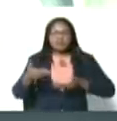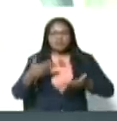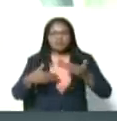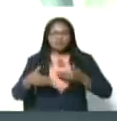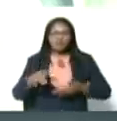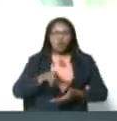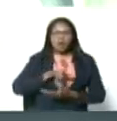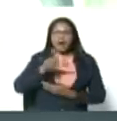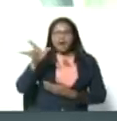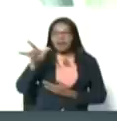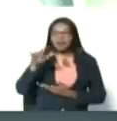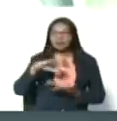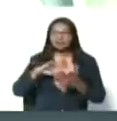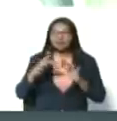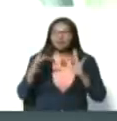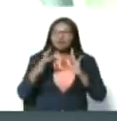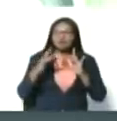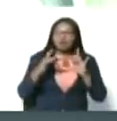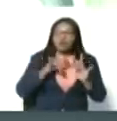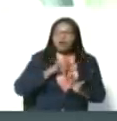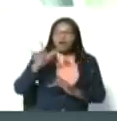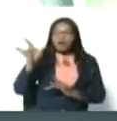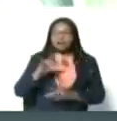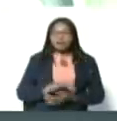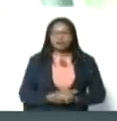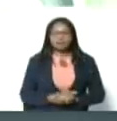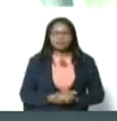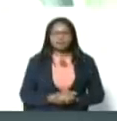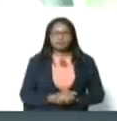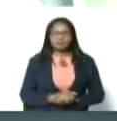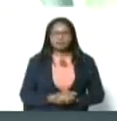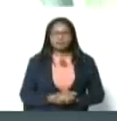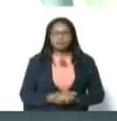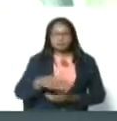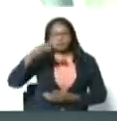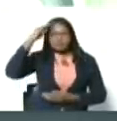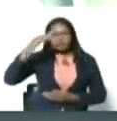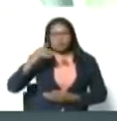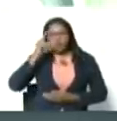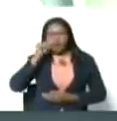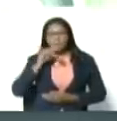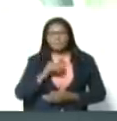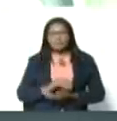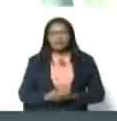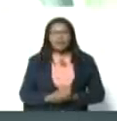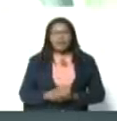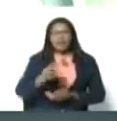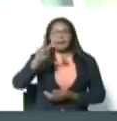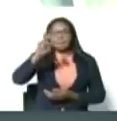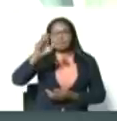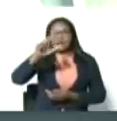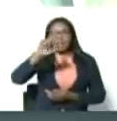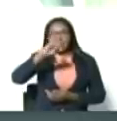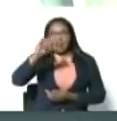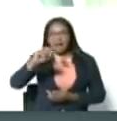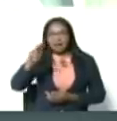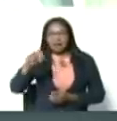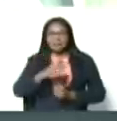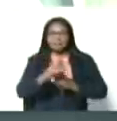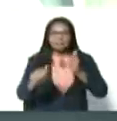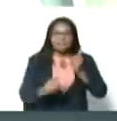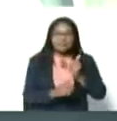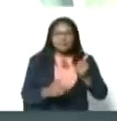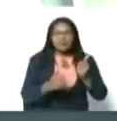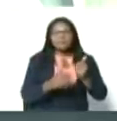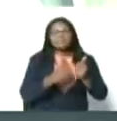aéreo, de las conexiones aéreas. Allá tenemos al general de brigada Ramón Celestino Velázquez, viceministro de